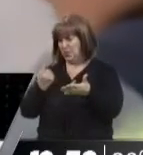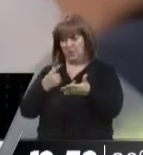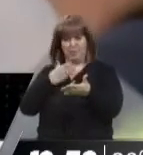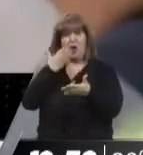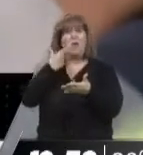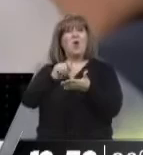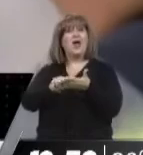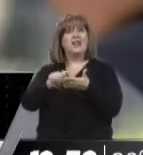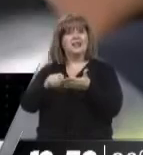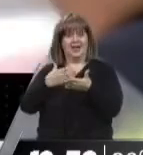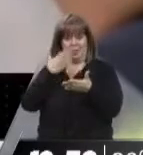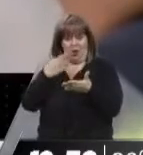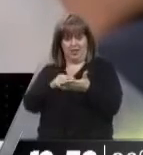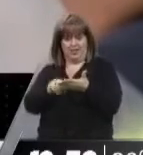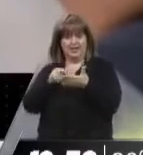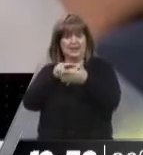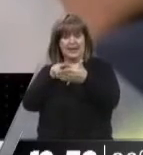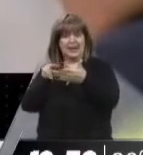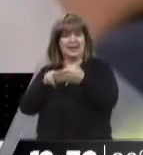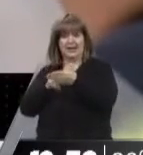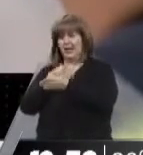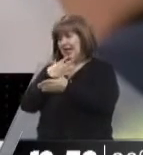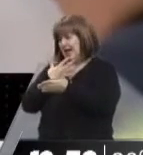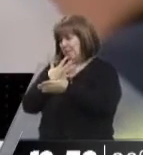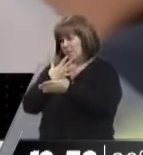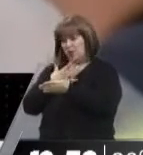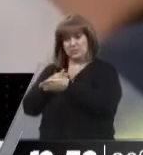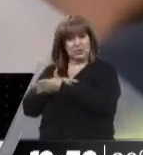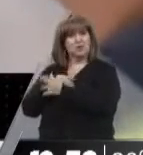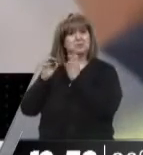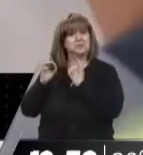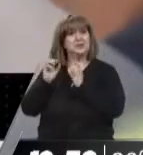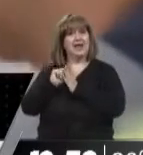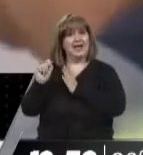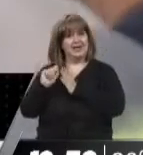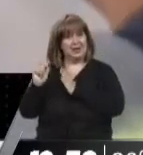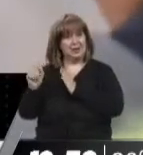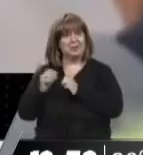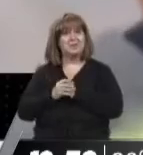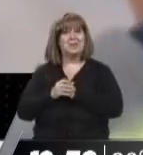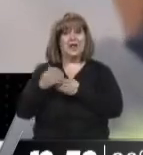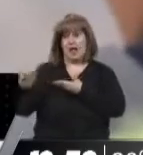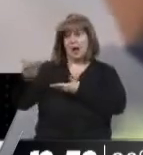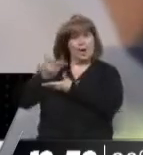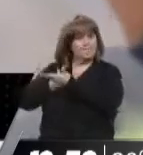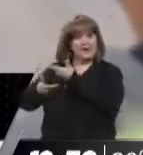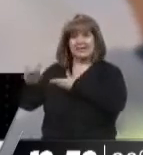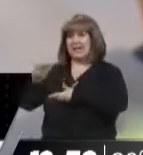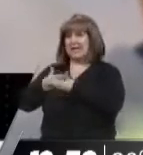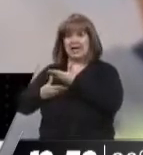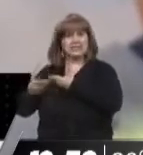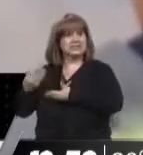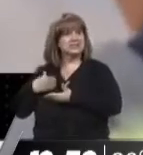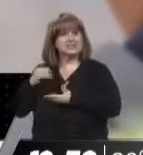poeta, amor, claro que me parece bien. Eso, compartía la creación ahí, sí, entre casa, tras